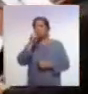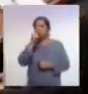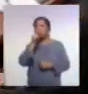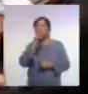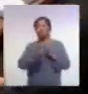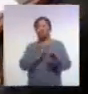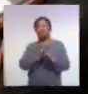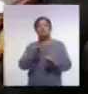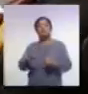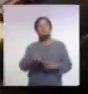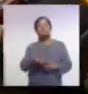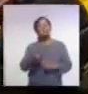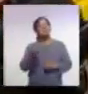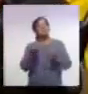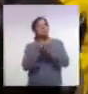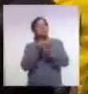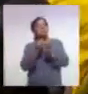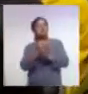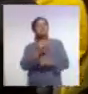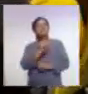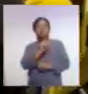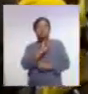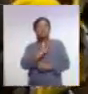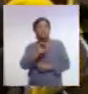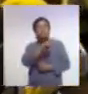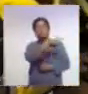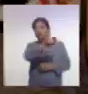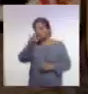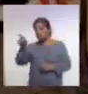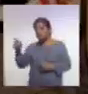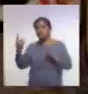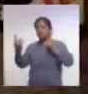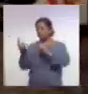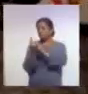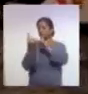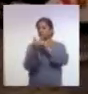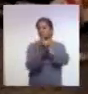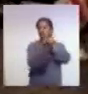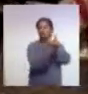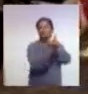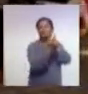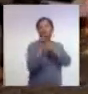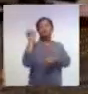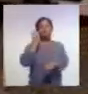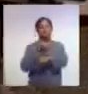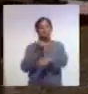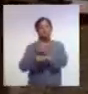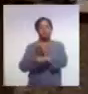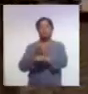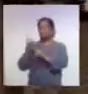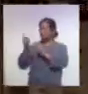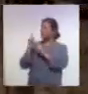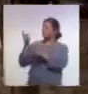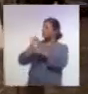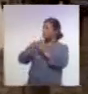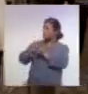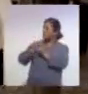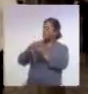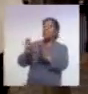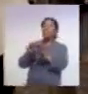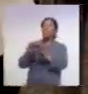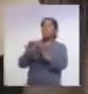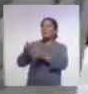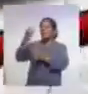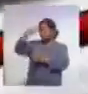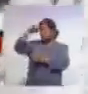resaltó que la estrategia permite a los elementos estatales interactuar con sus homólogos estadounidenses a fin de analizar las prácticas policiales para